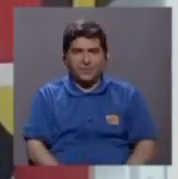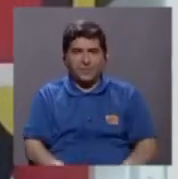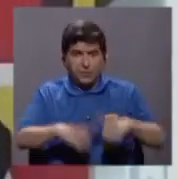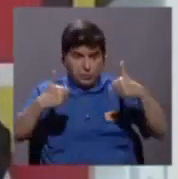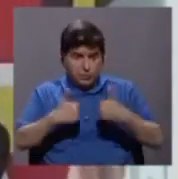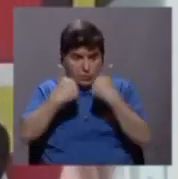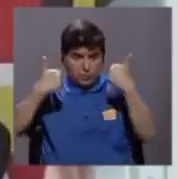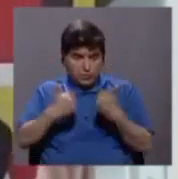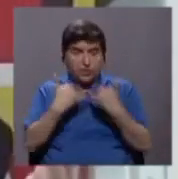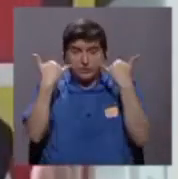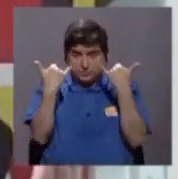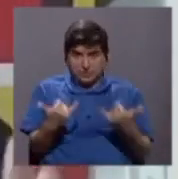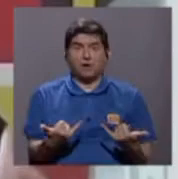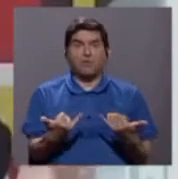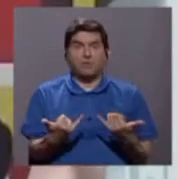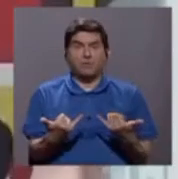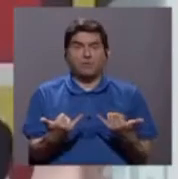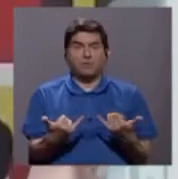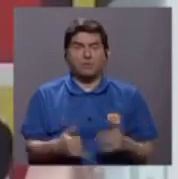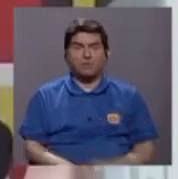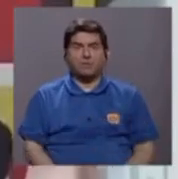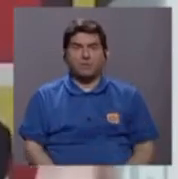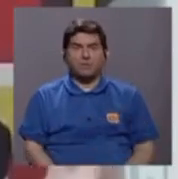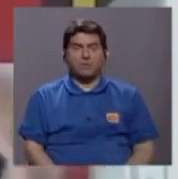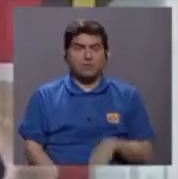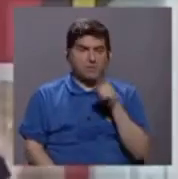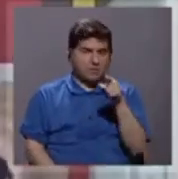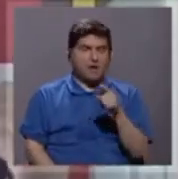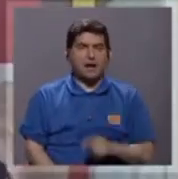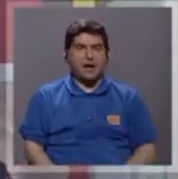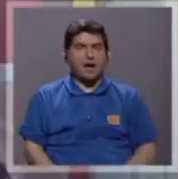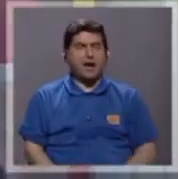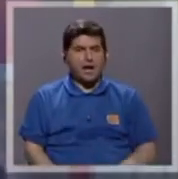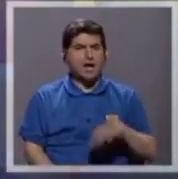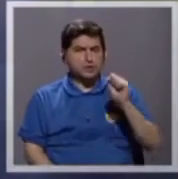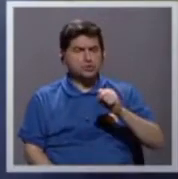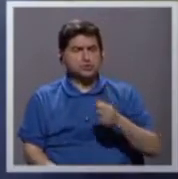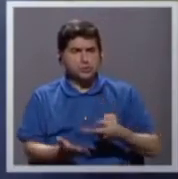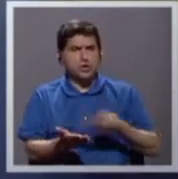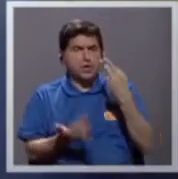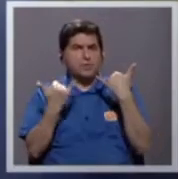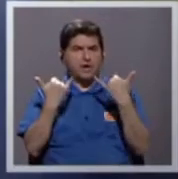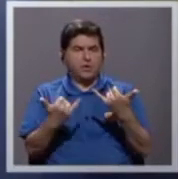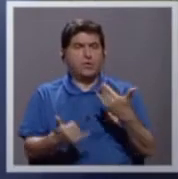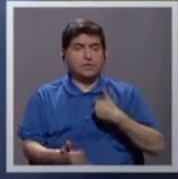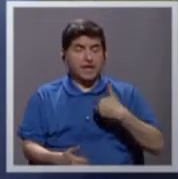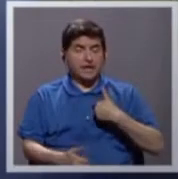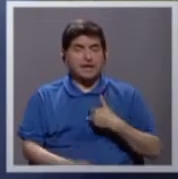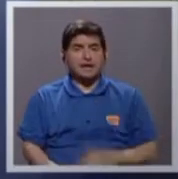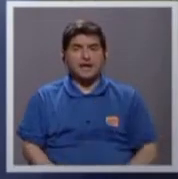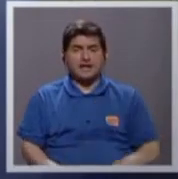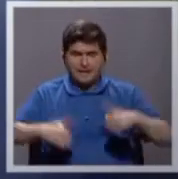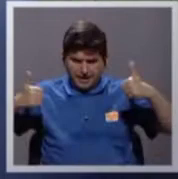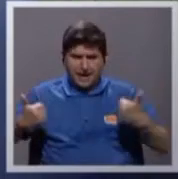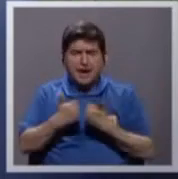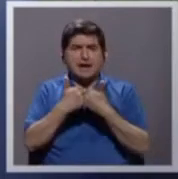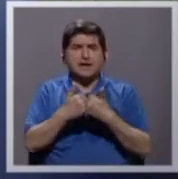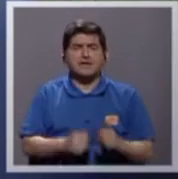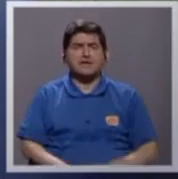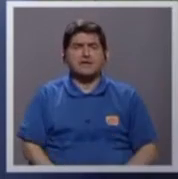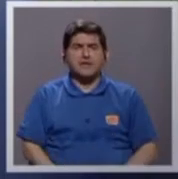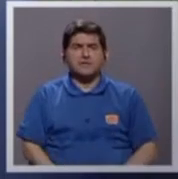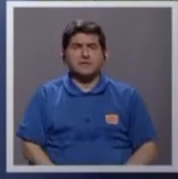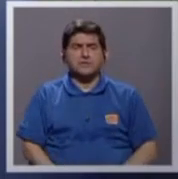desafíos que veamos hoy lo rende muy actual, porque teníamos que cuidar, teníamos el desafío de corona,